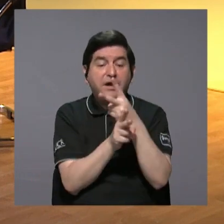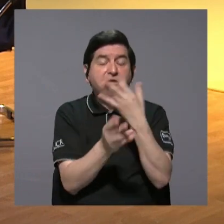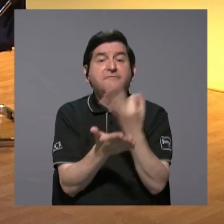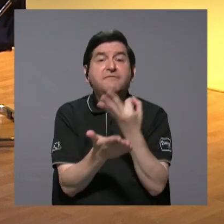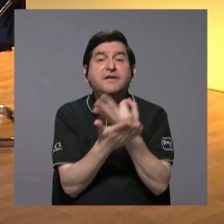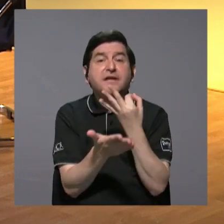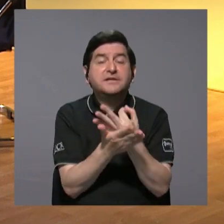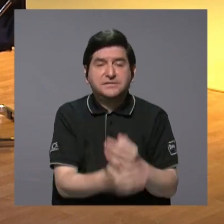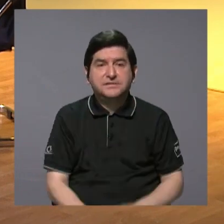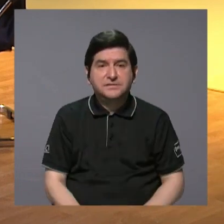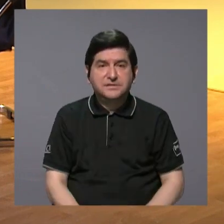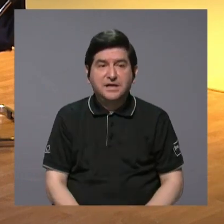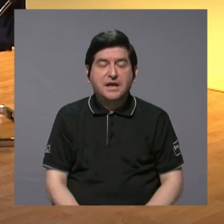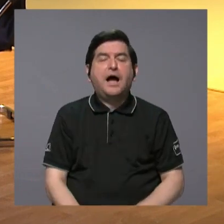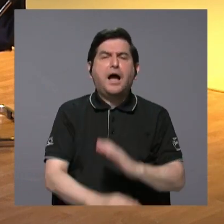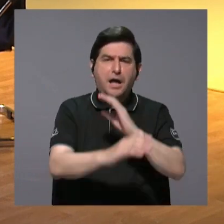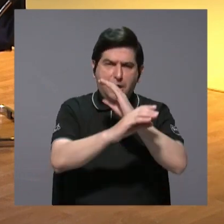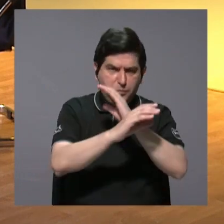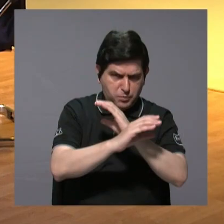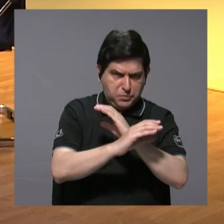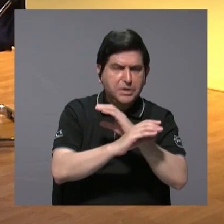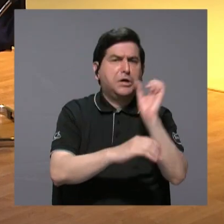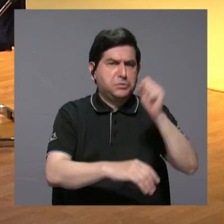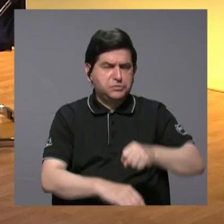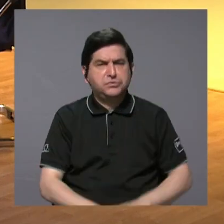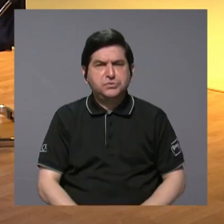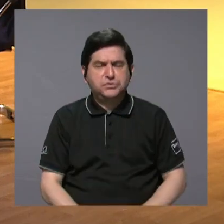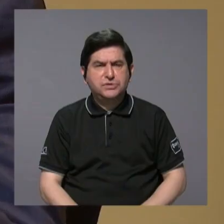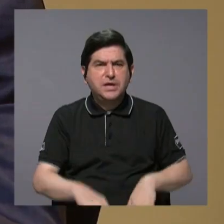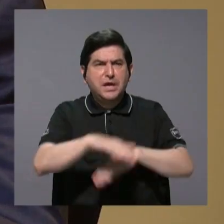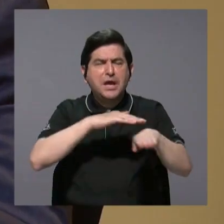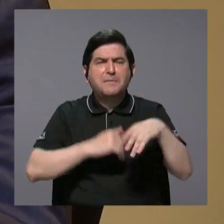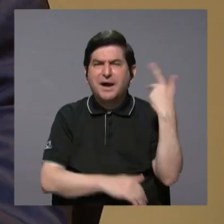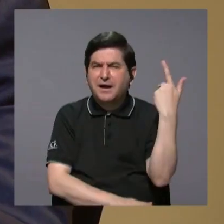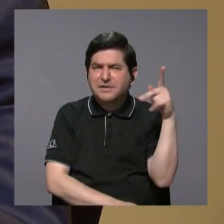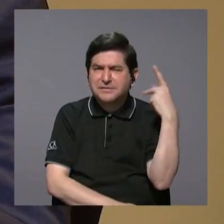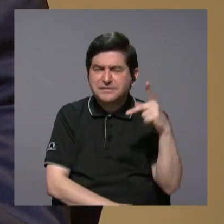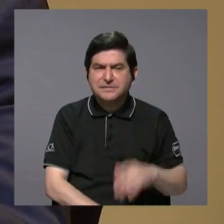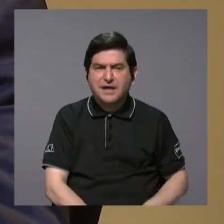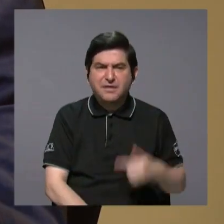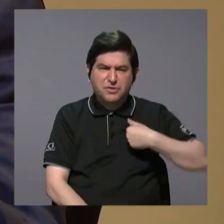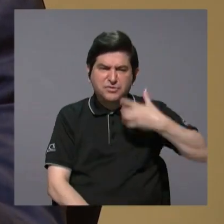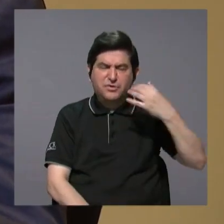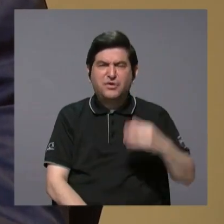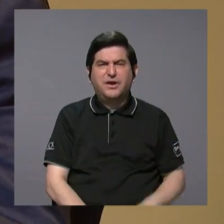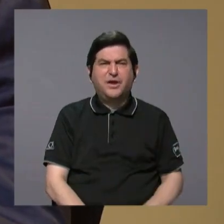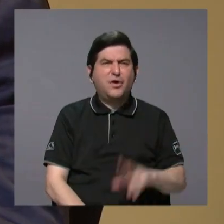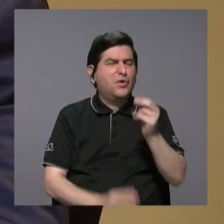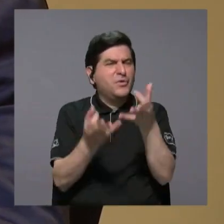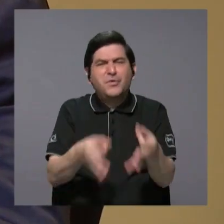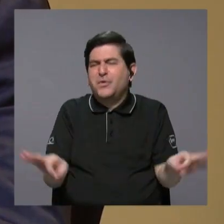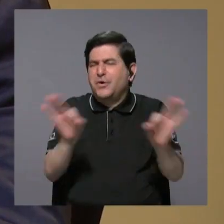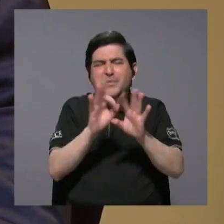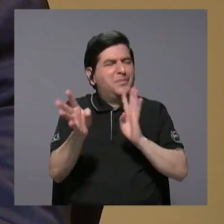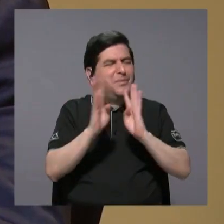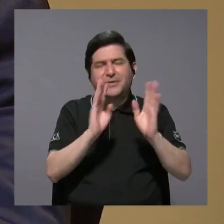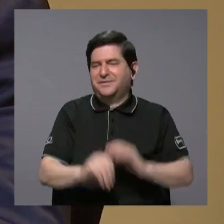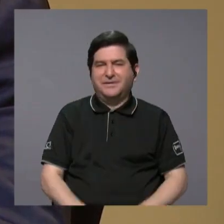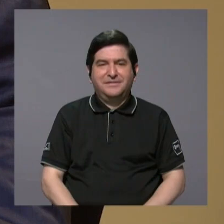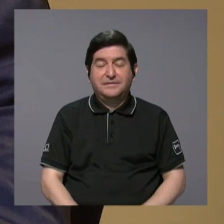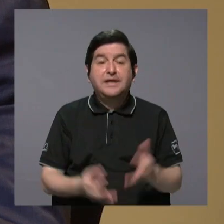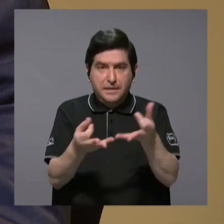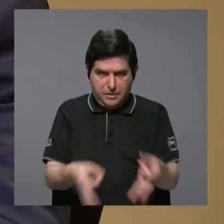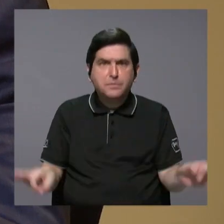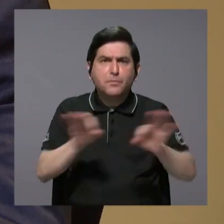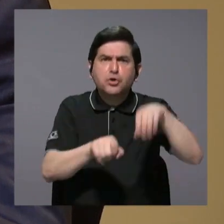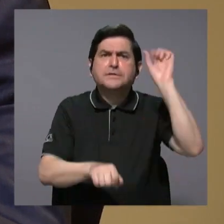financiera, se habla de supervisión prudencial, supervisión basada en riesgo. Yo creo que es irrelevante lo que estemos hablando. Al final lo que hay que buscar es una